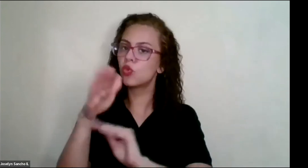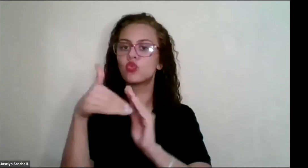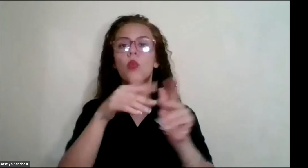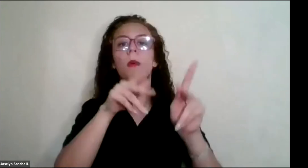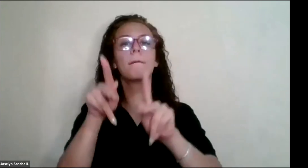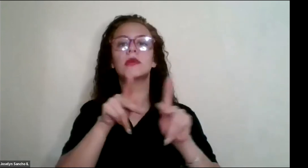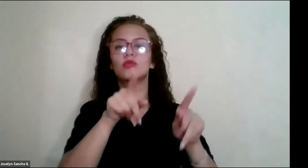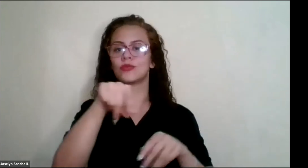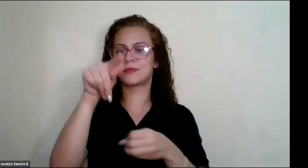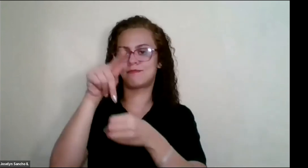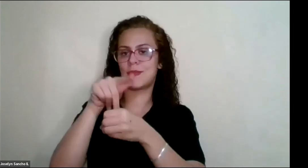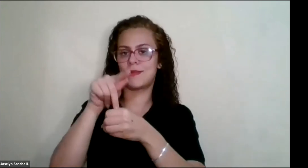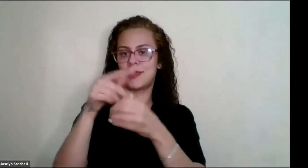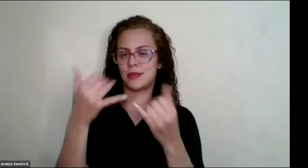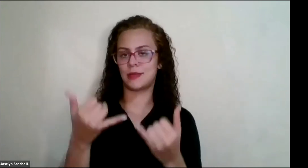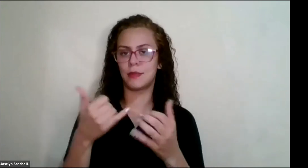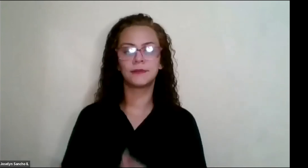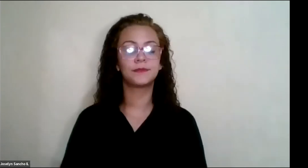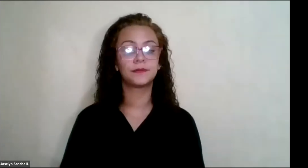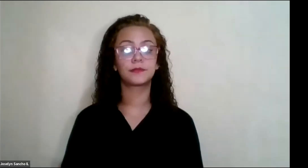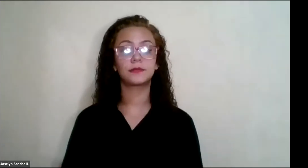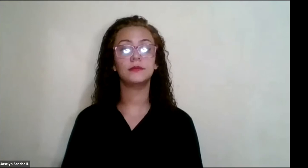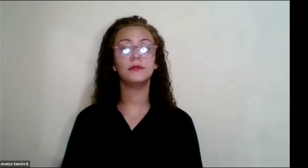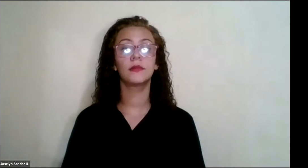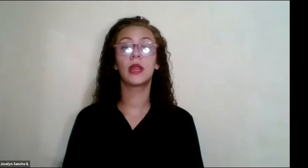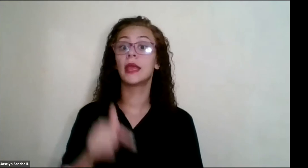personas participantes. Esta semana